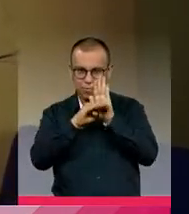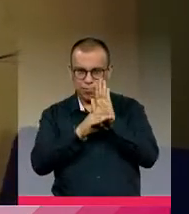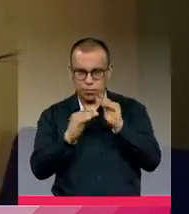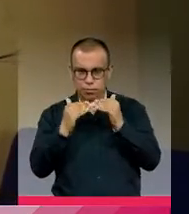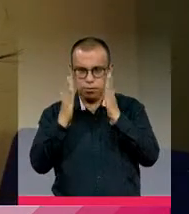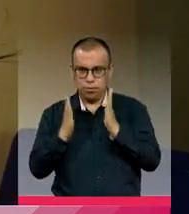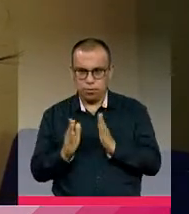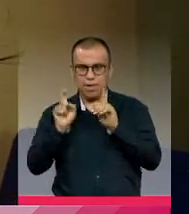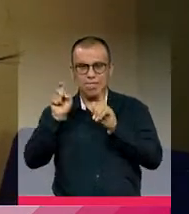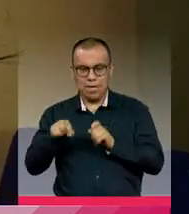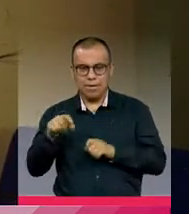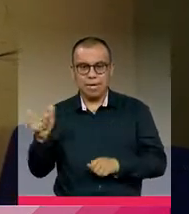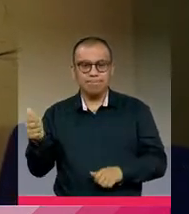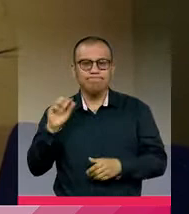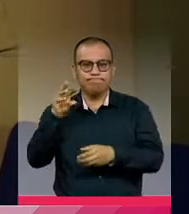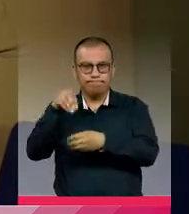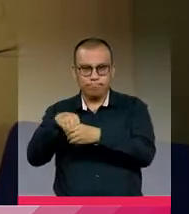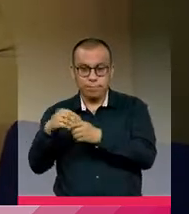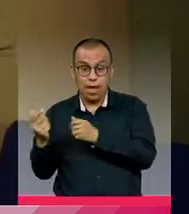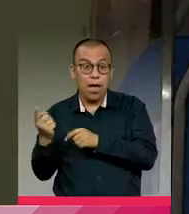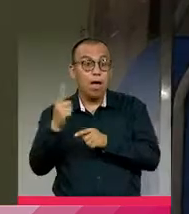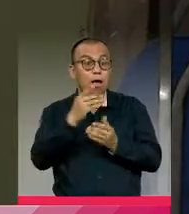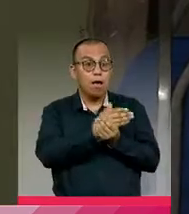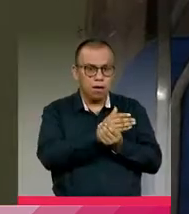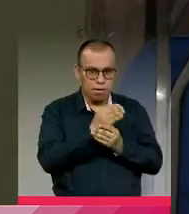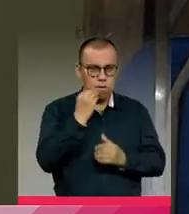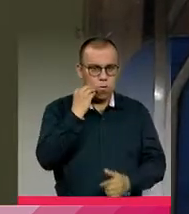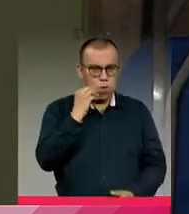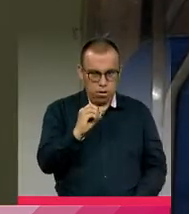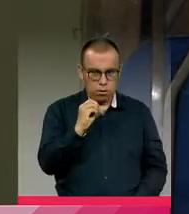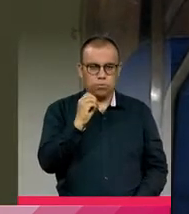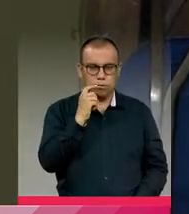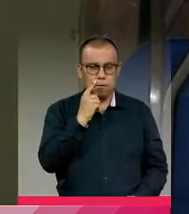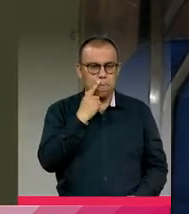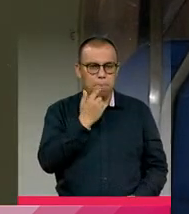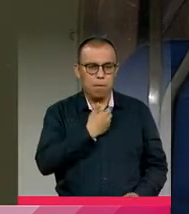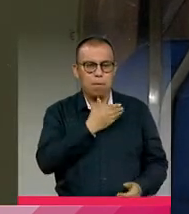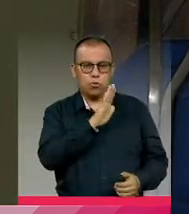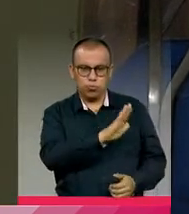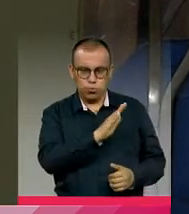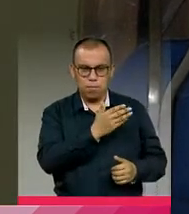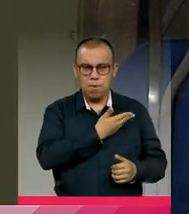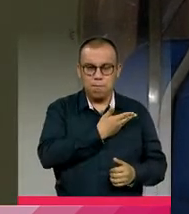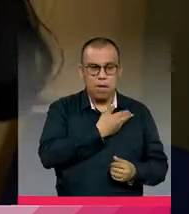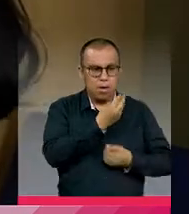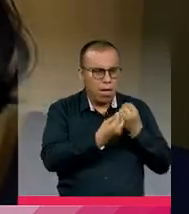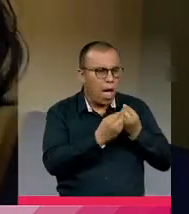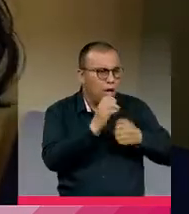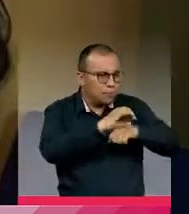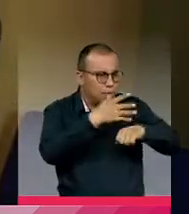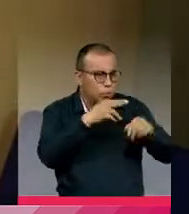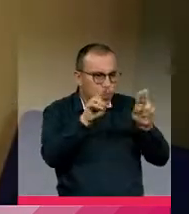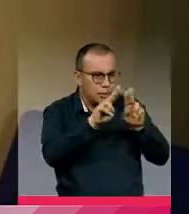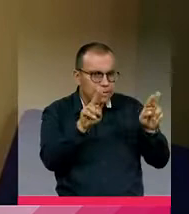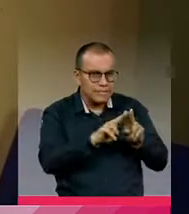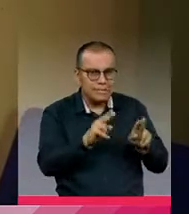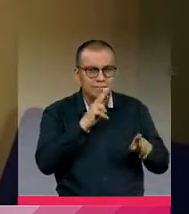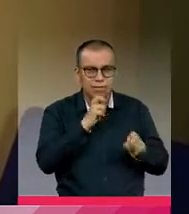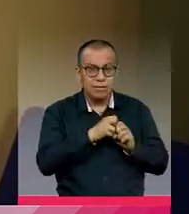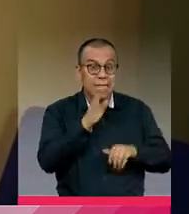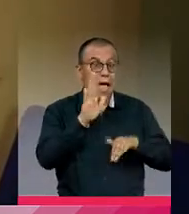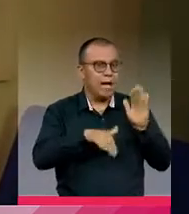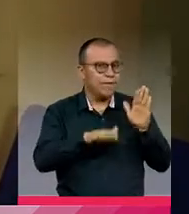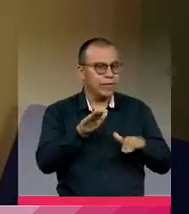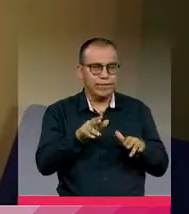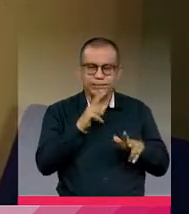debe desplazarse hasta la casa de sus abuelos paternos para poder asistir a las clases virtuales pero la situación en algunas